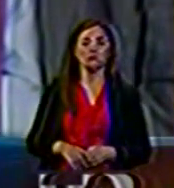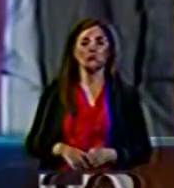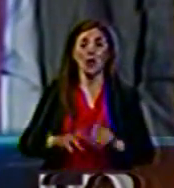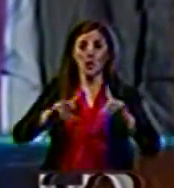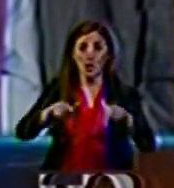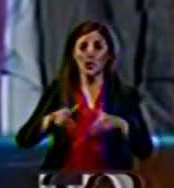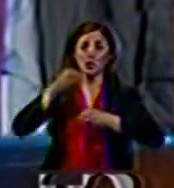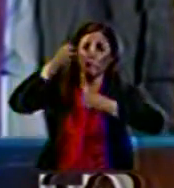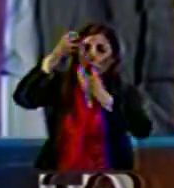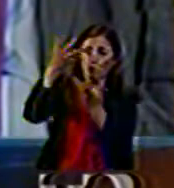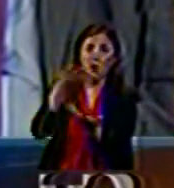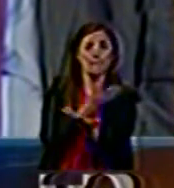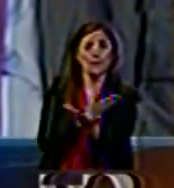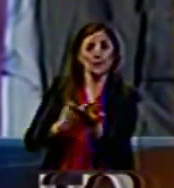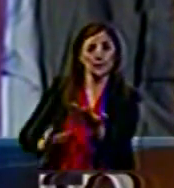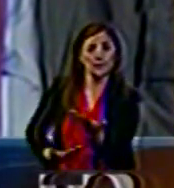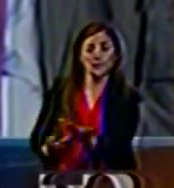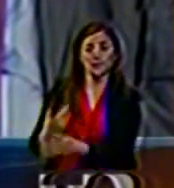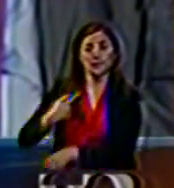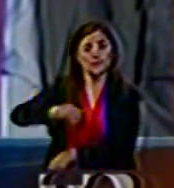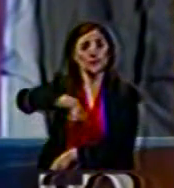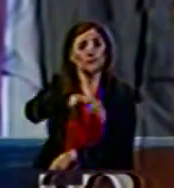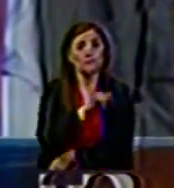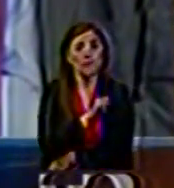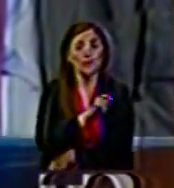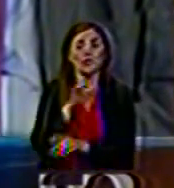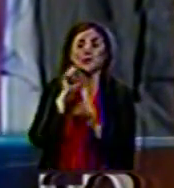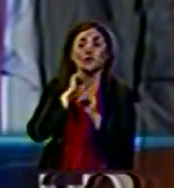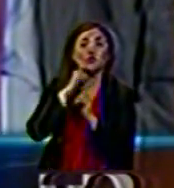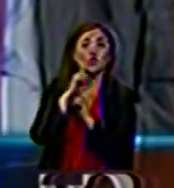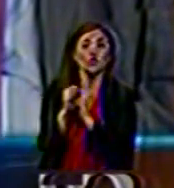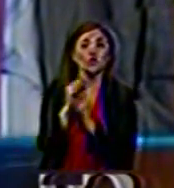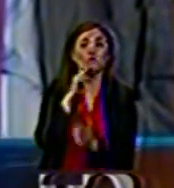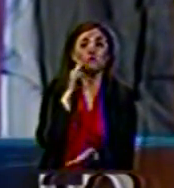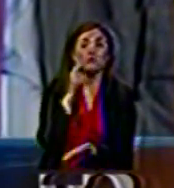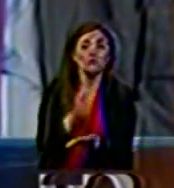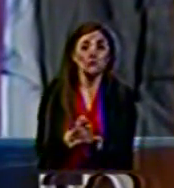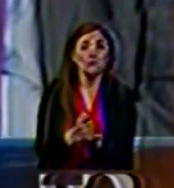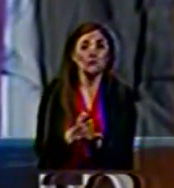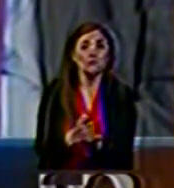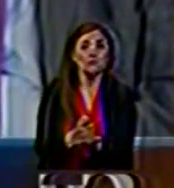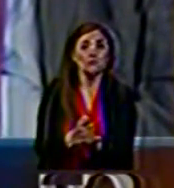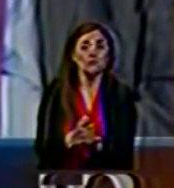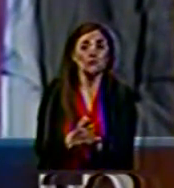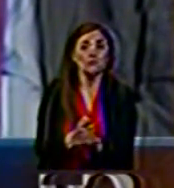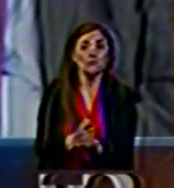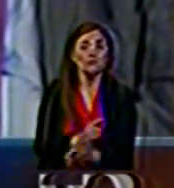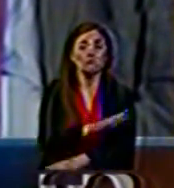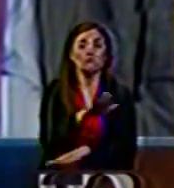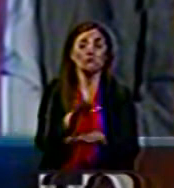informarle al presidente Pedro Sánchez cuál es la situación real del caso